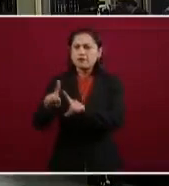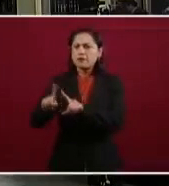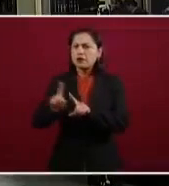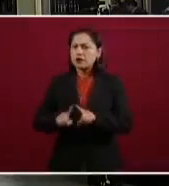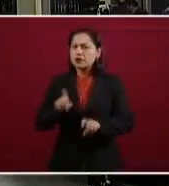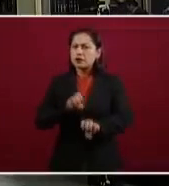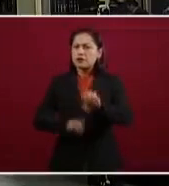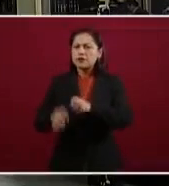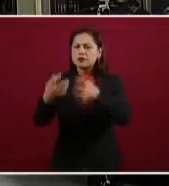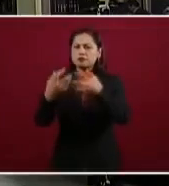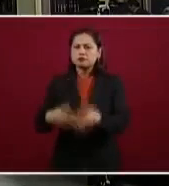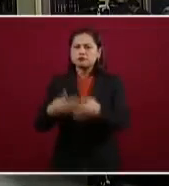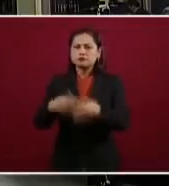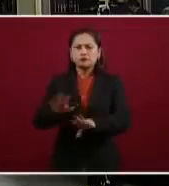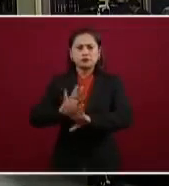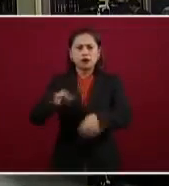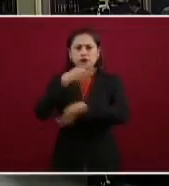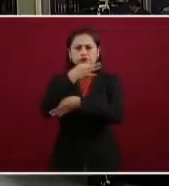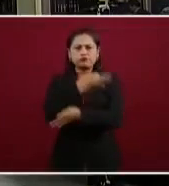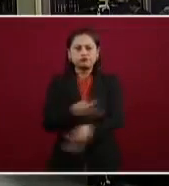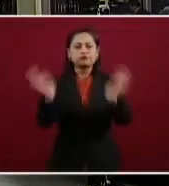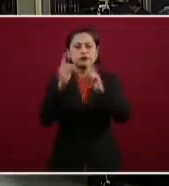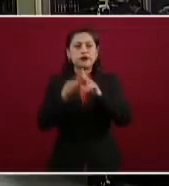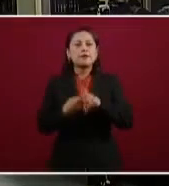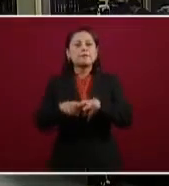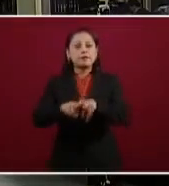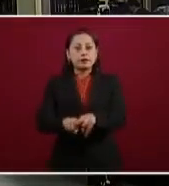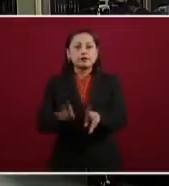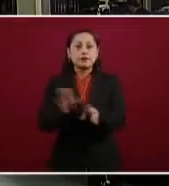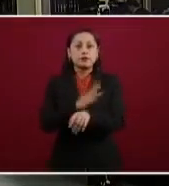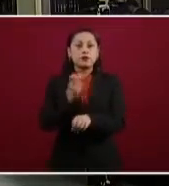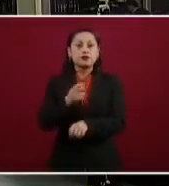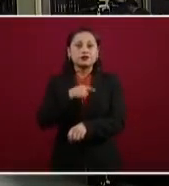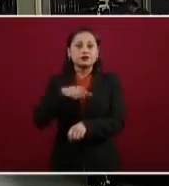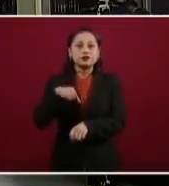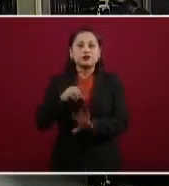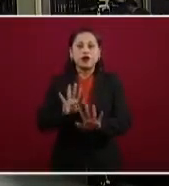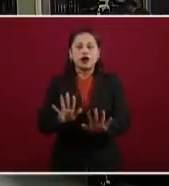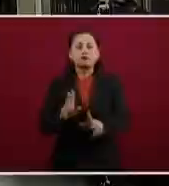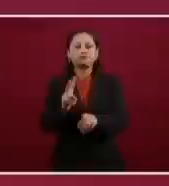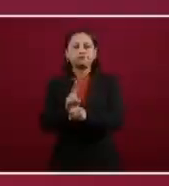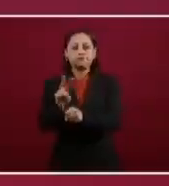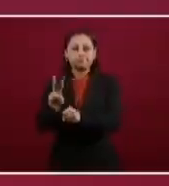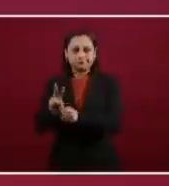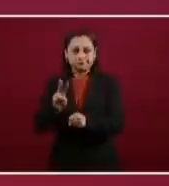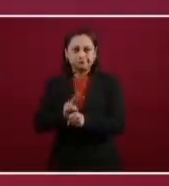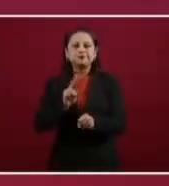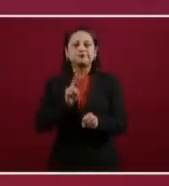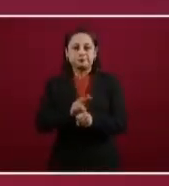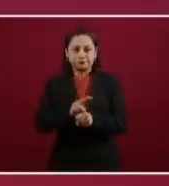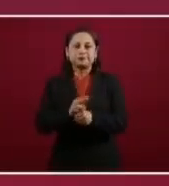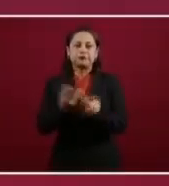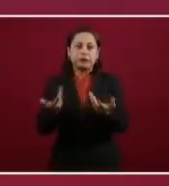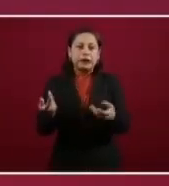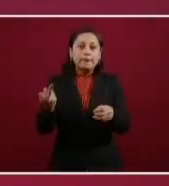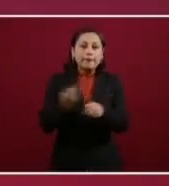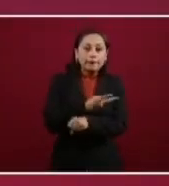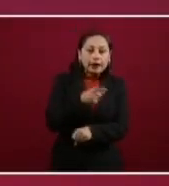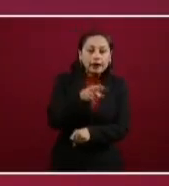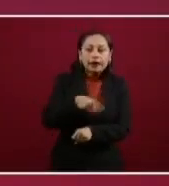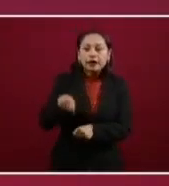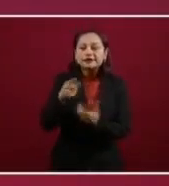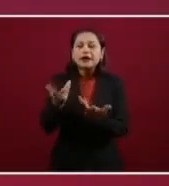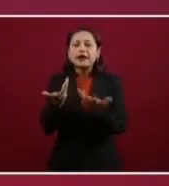anunciaron su arranque y en consecuencia por eso tenemos que estar al pendiente de lo que estos proveedores están